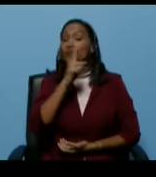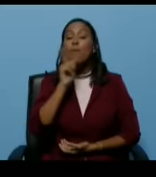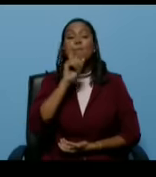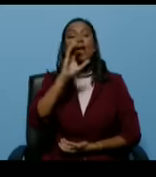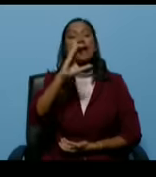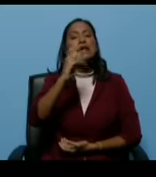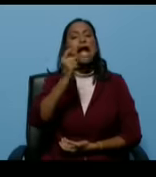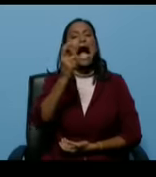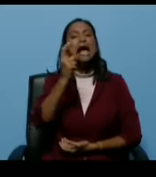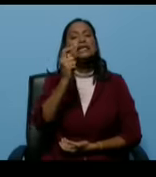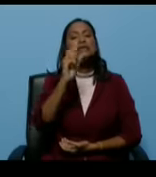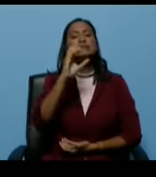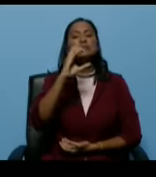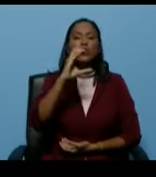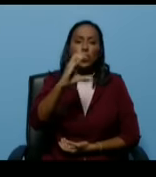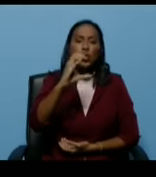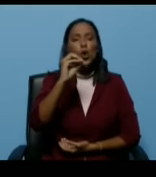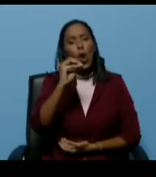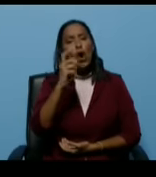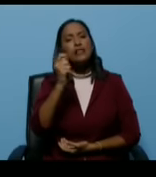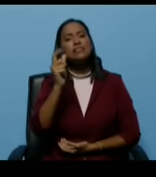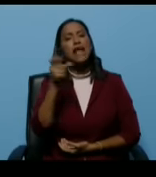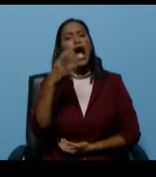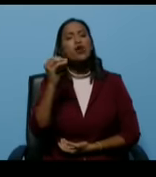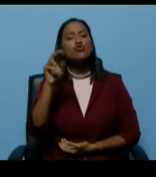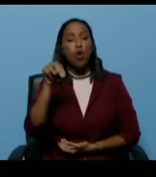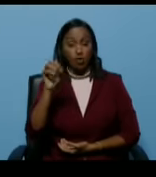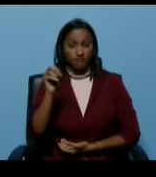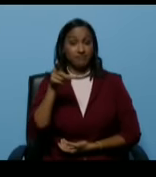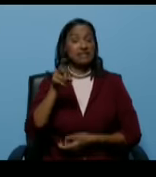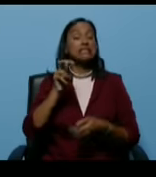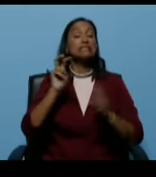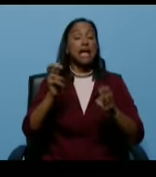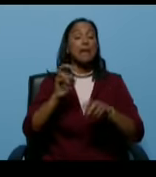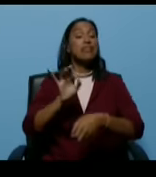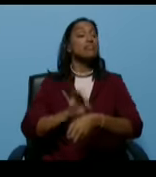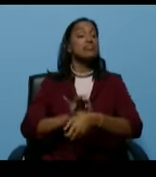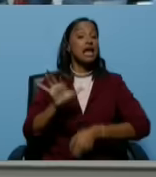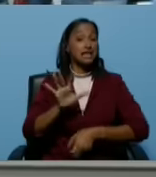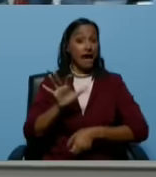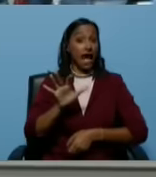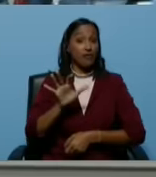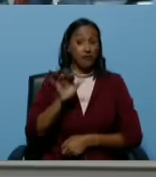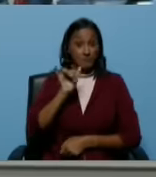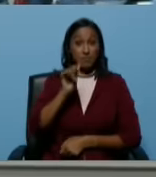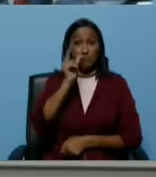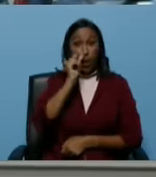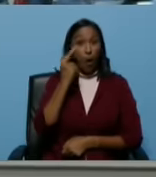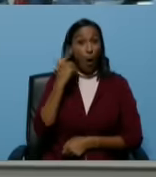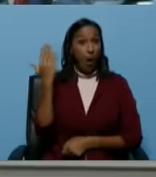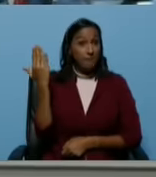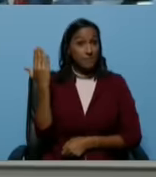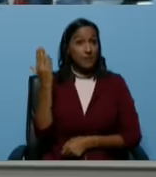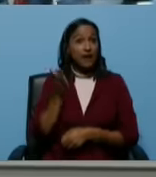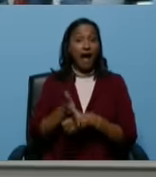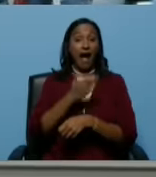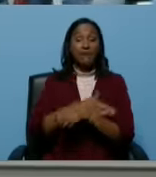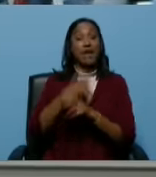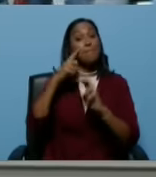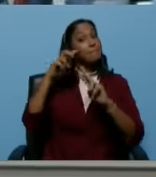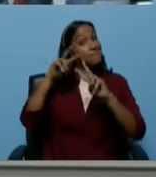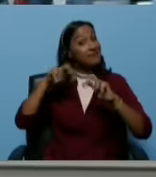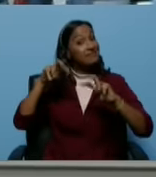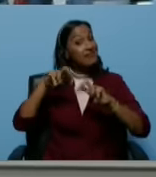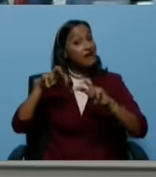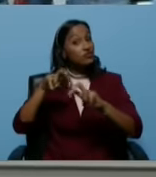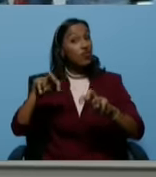hay algo delicado aquí que quiero mencionar. Este sujeto, de acuerdo a las investigaciones que tenemos en